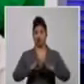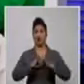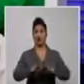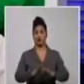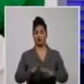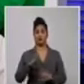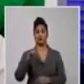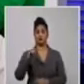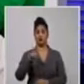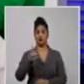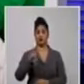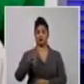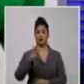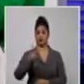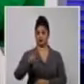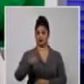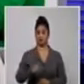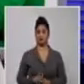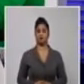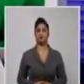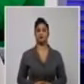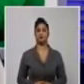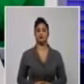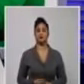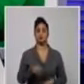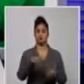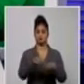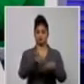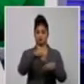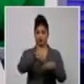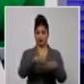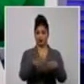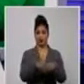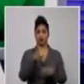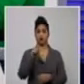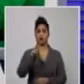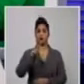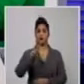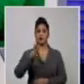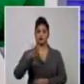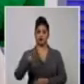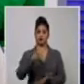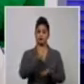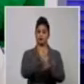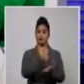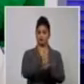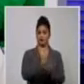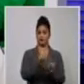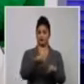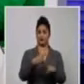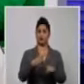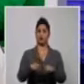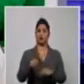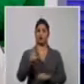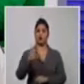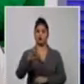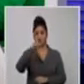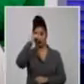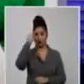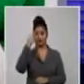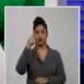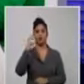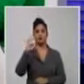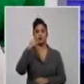142, 122 del municipio de Santiago, 8 de Songo La Maya, 5 de Palma